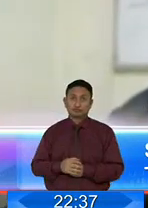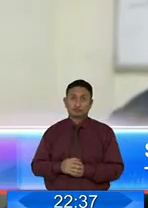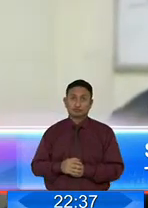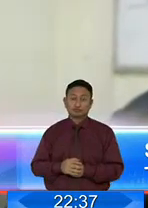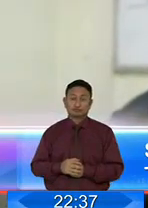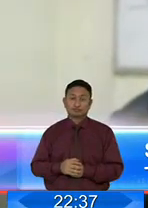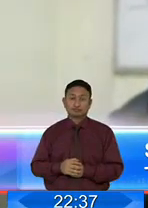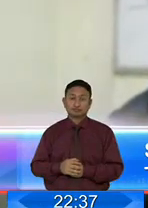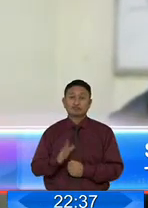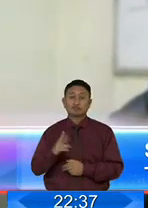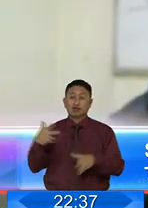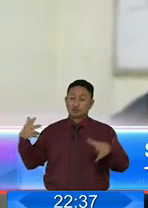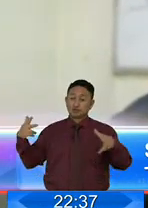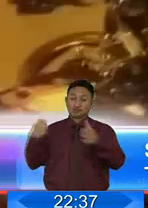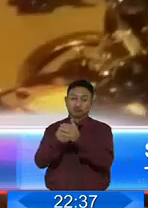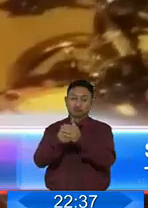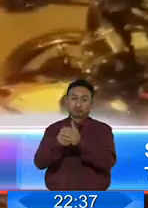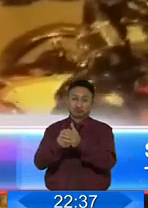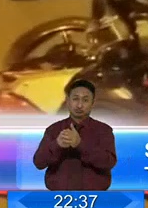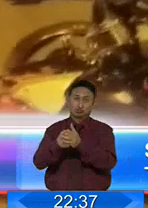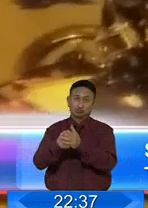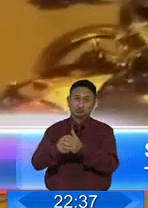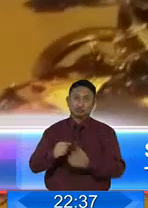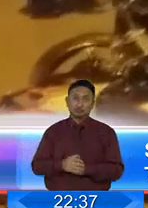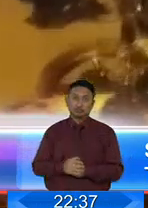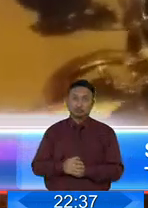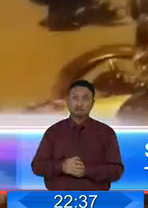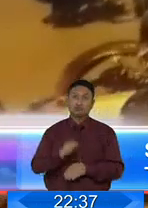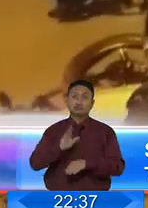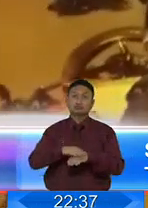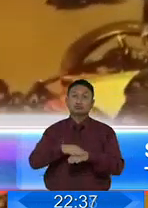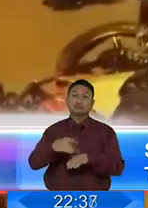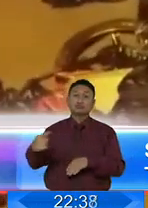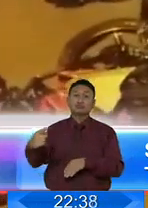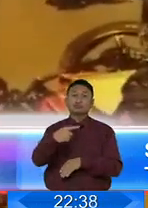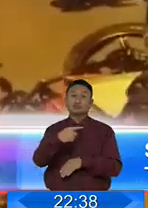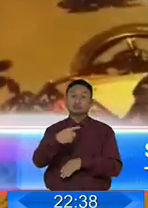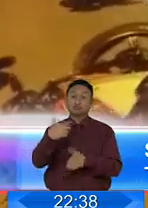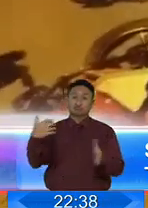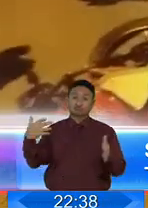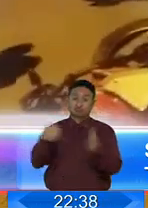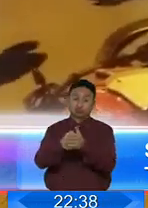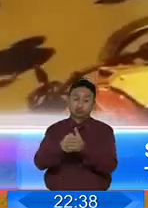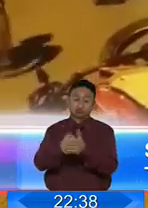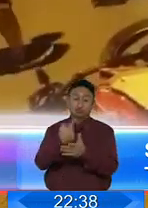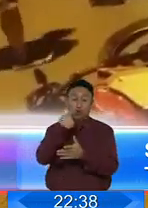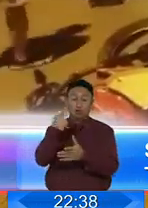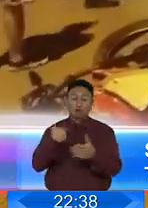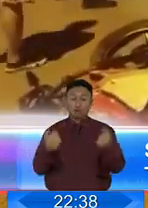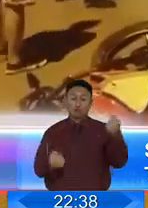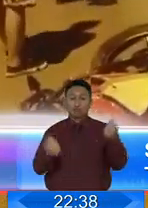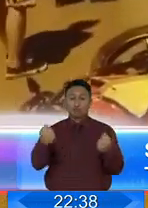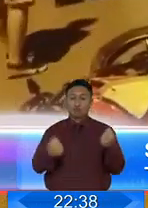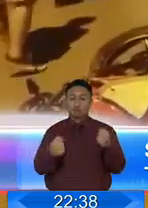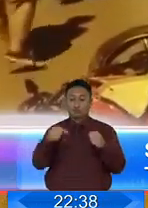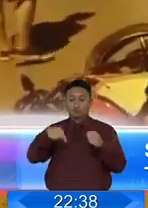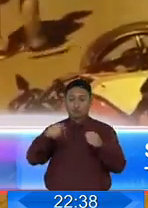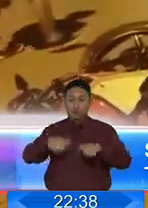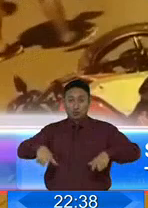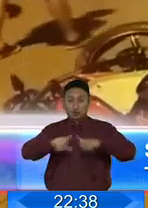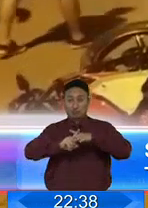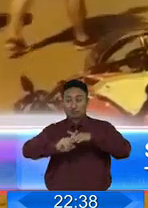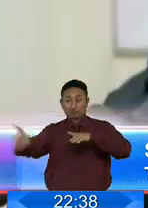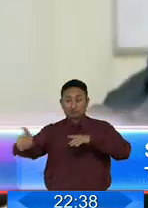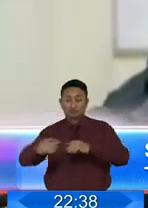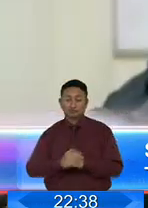tipología choque frontal excéntrico. Como consecuencia de este accidente, pues tenemos que el conductor del automóvil abandonó el lugar del